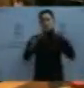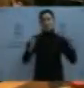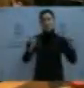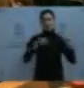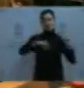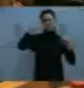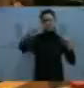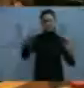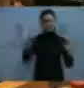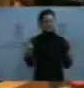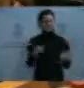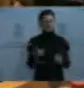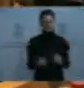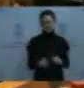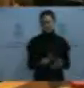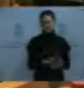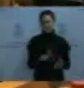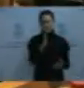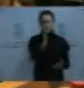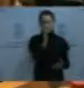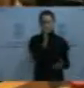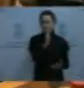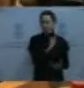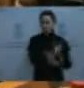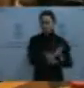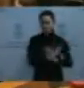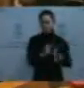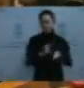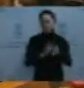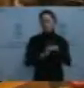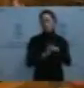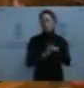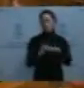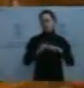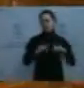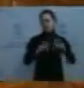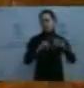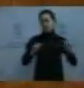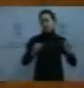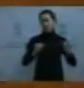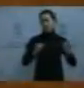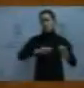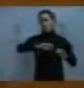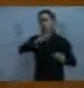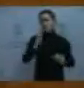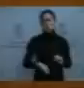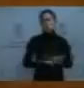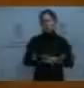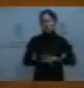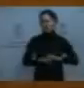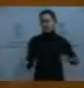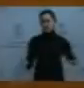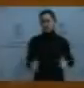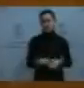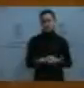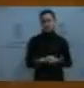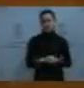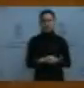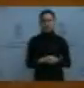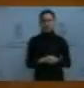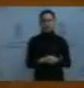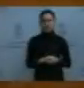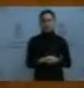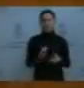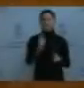perversos y jamás será instalado, establecido en nuestras ciudades de Asturias mientras